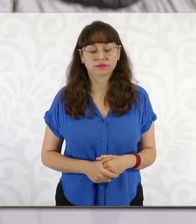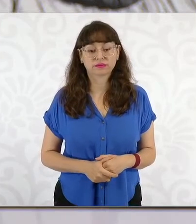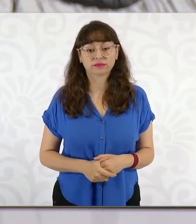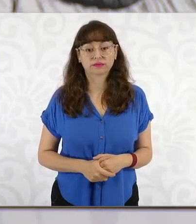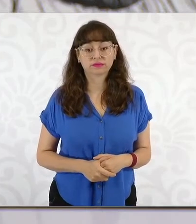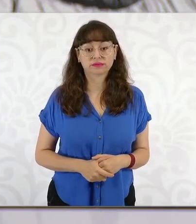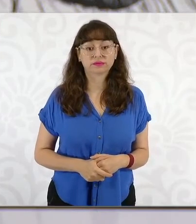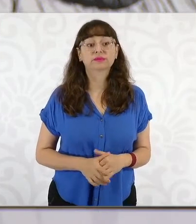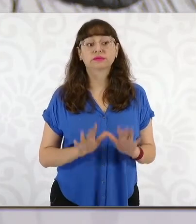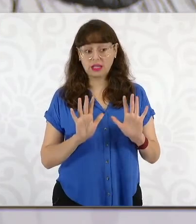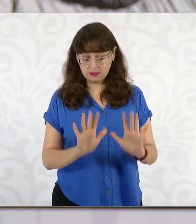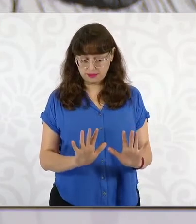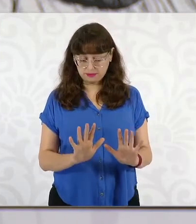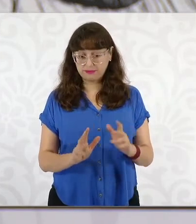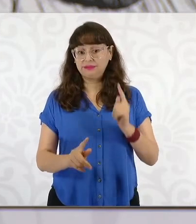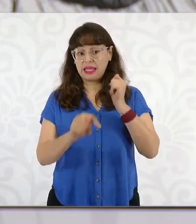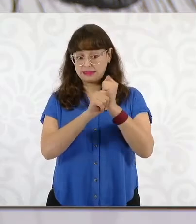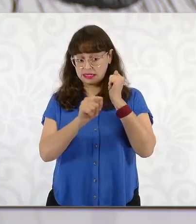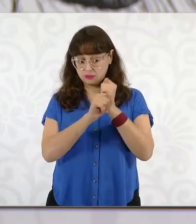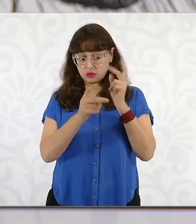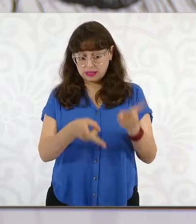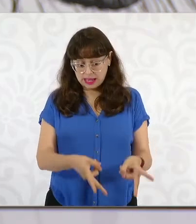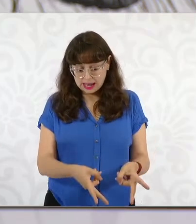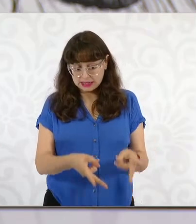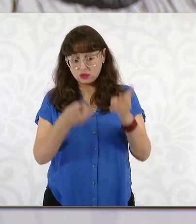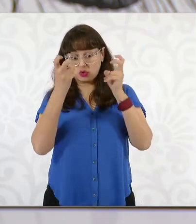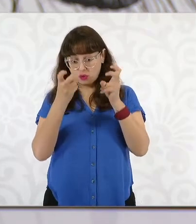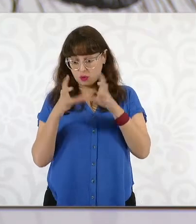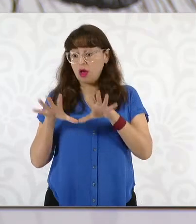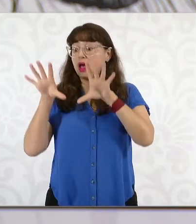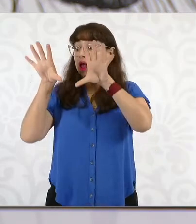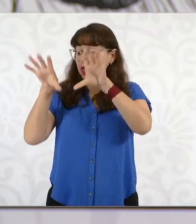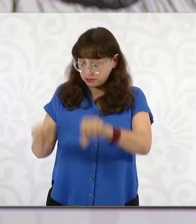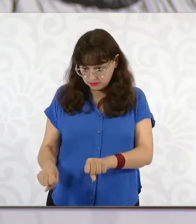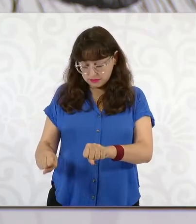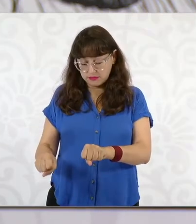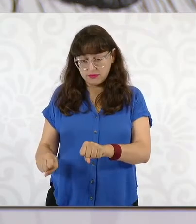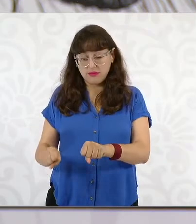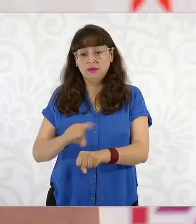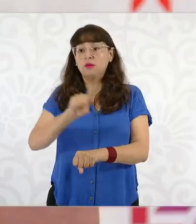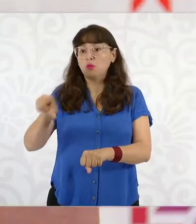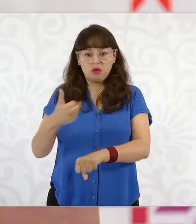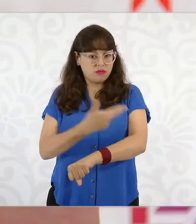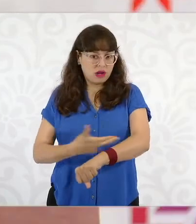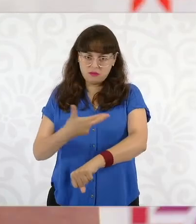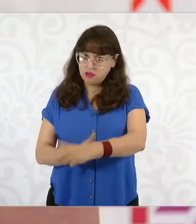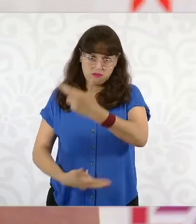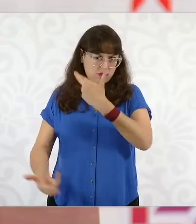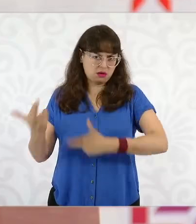En el caso de robo y de que se encuentre el vehículo, se regresa inmediato haciendo los trámites con la Fiscalía.